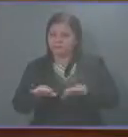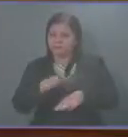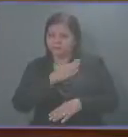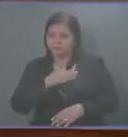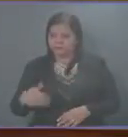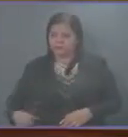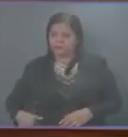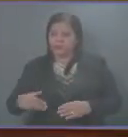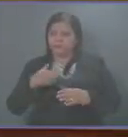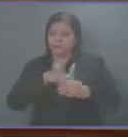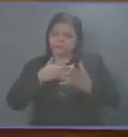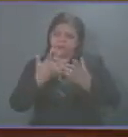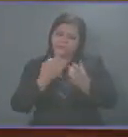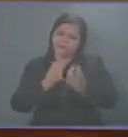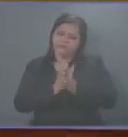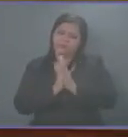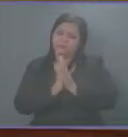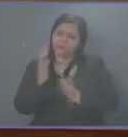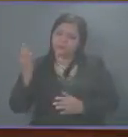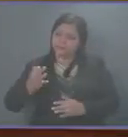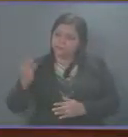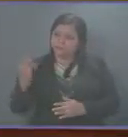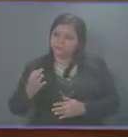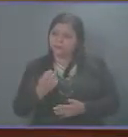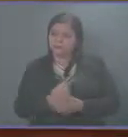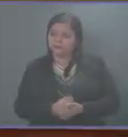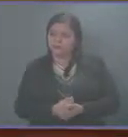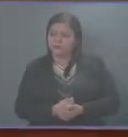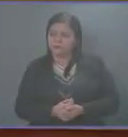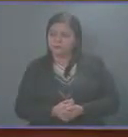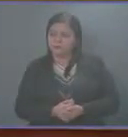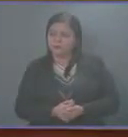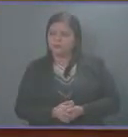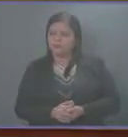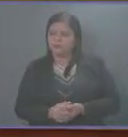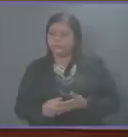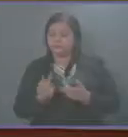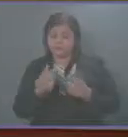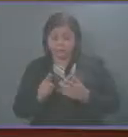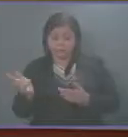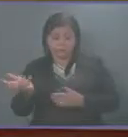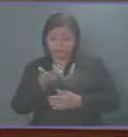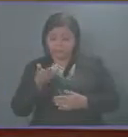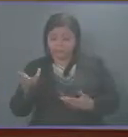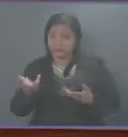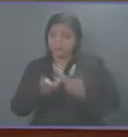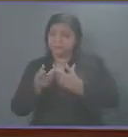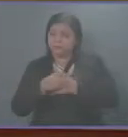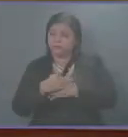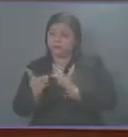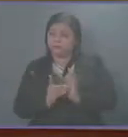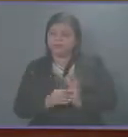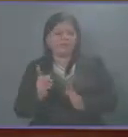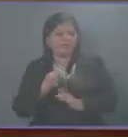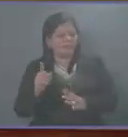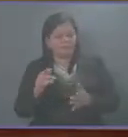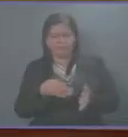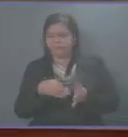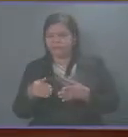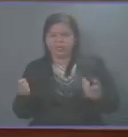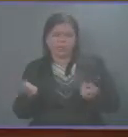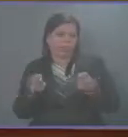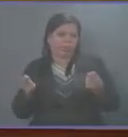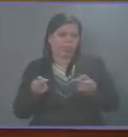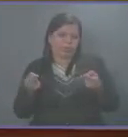Presidenta, yo les quisiera pedir de favor a ustedes, estimados diputados y diputadas, que no generemos una polémica